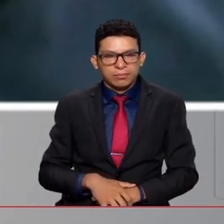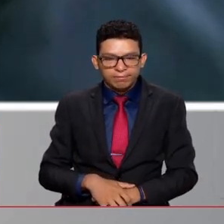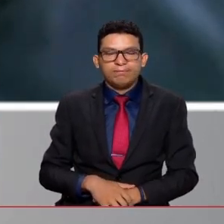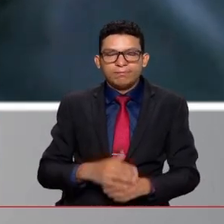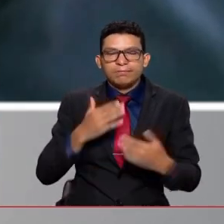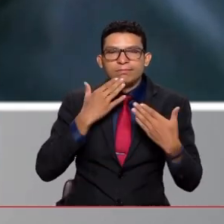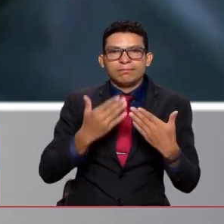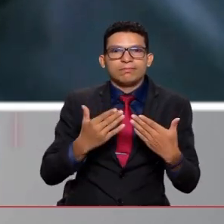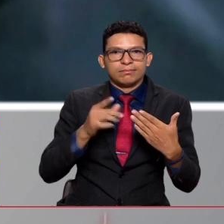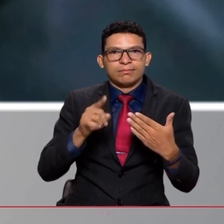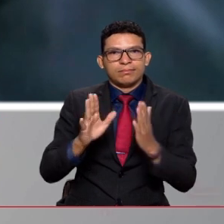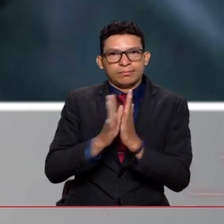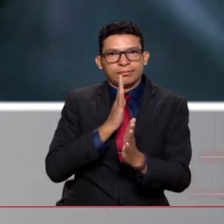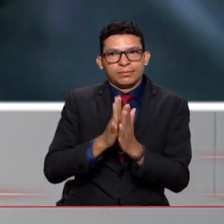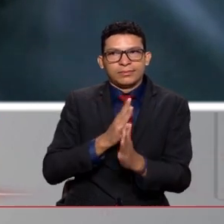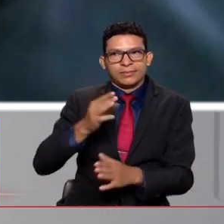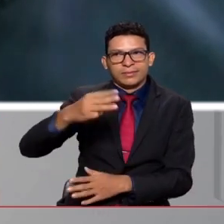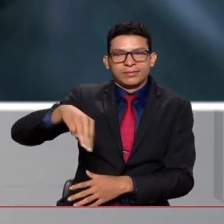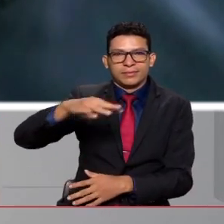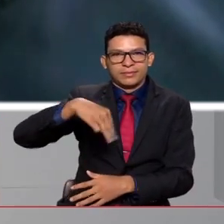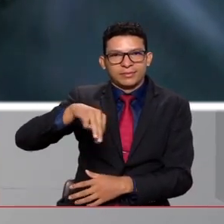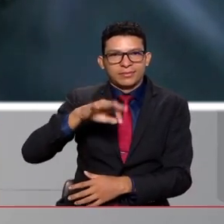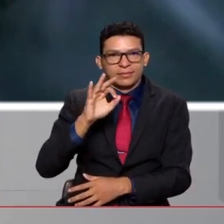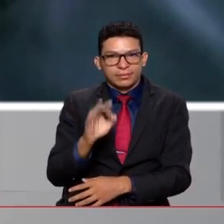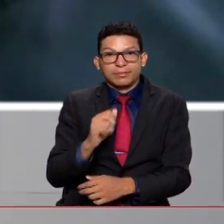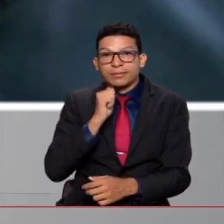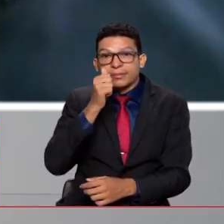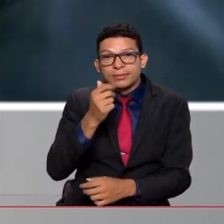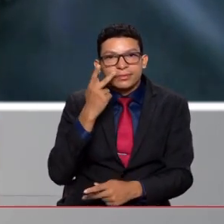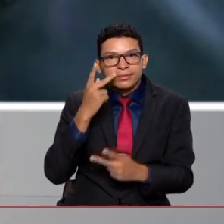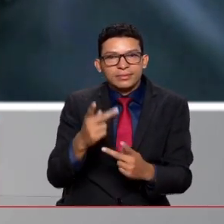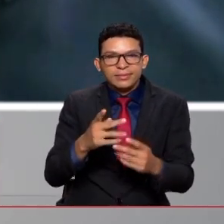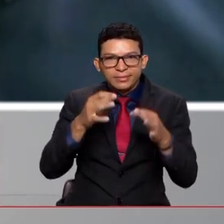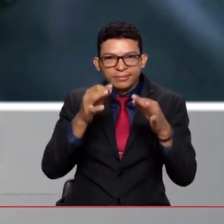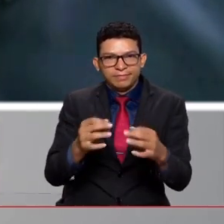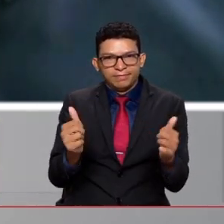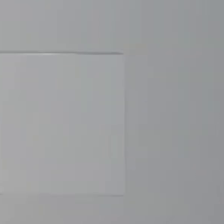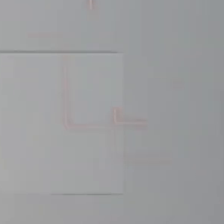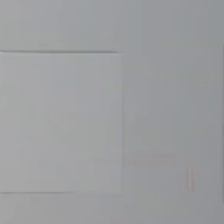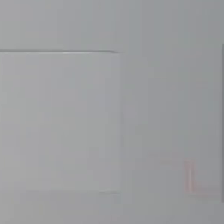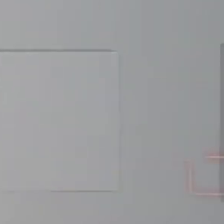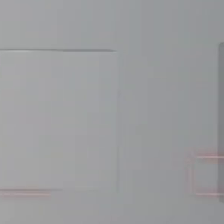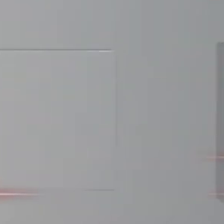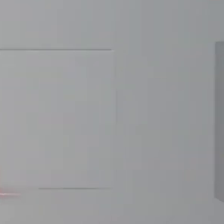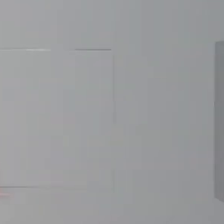por este informe de hoy miércoles. Lo esperamos nuevamente mañana a usted o a uno de sus compañeros.